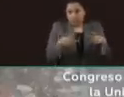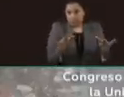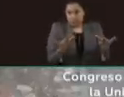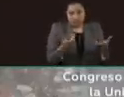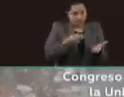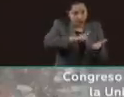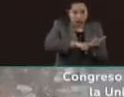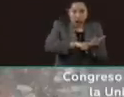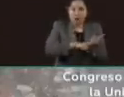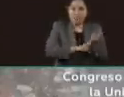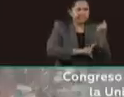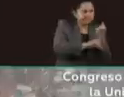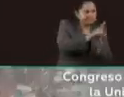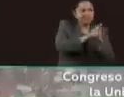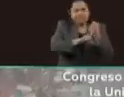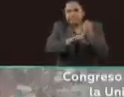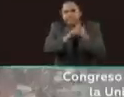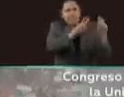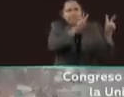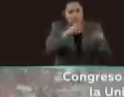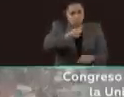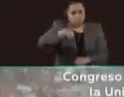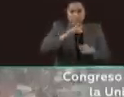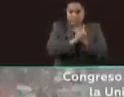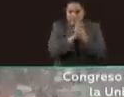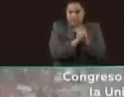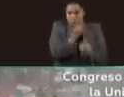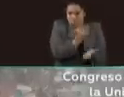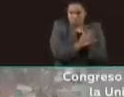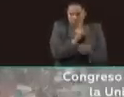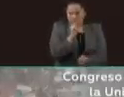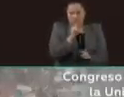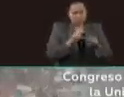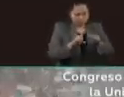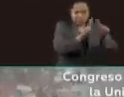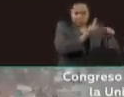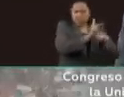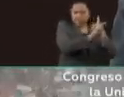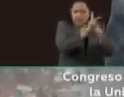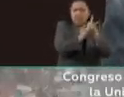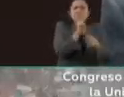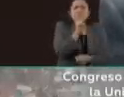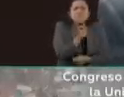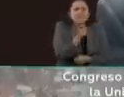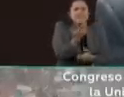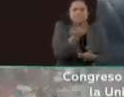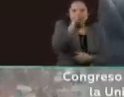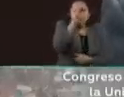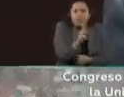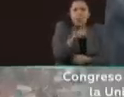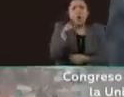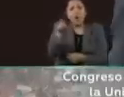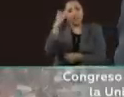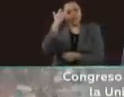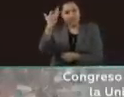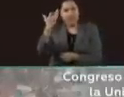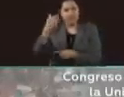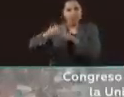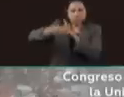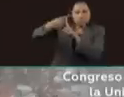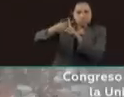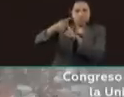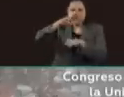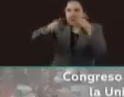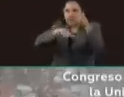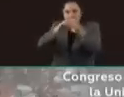solo como país están relacionados con el medio ambiente. Diversos líderes globales del sector público y privado han reconocido